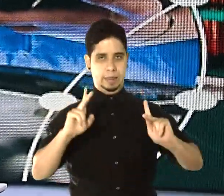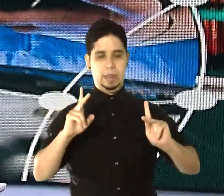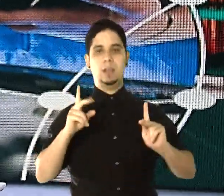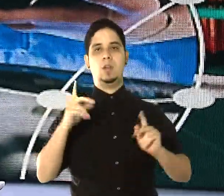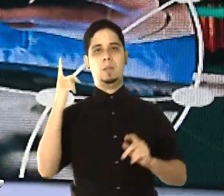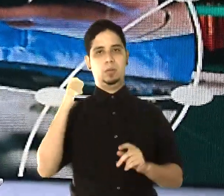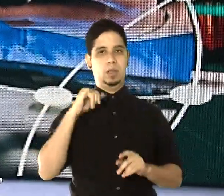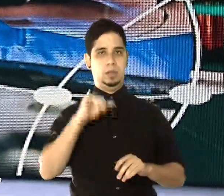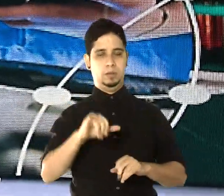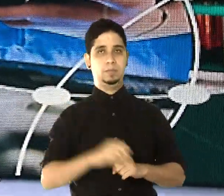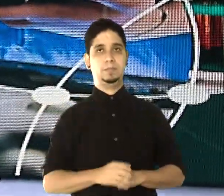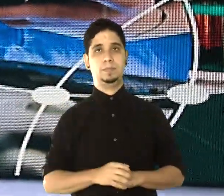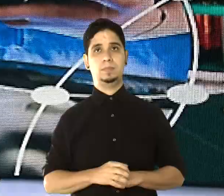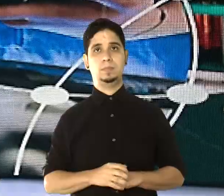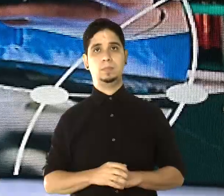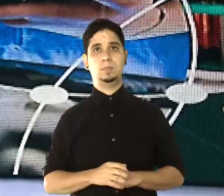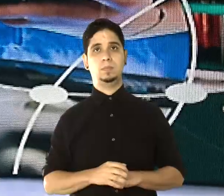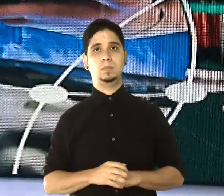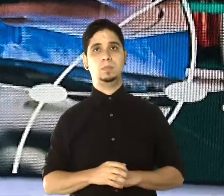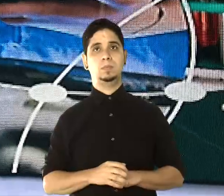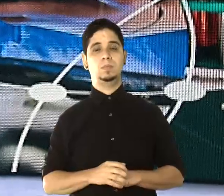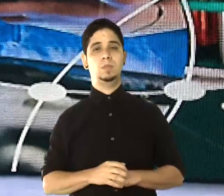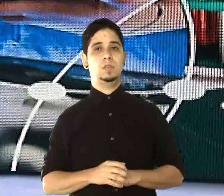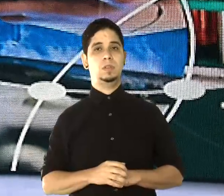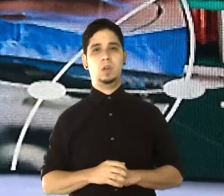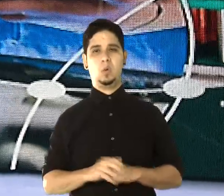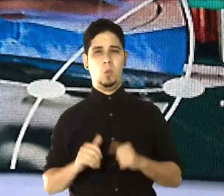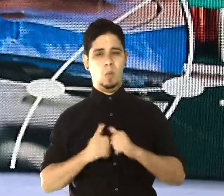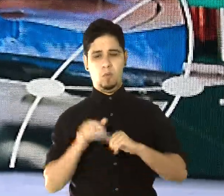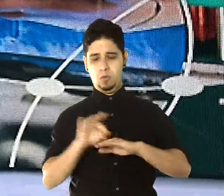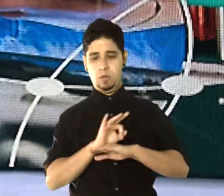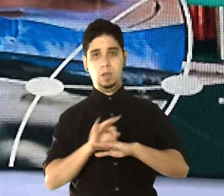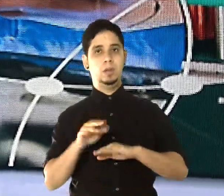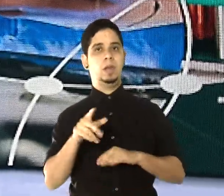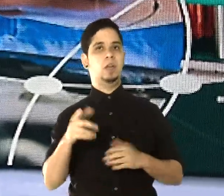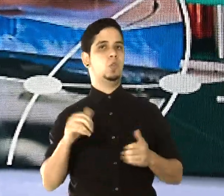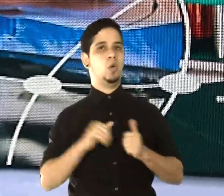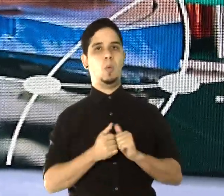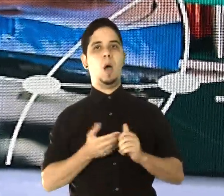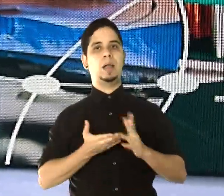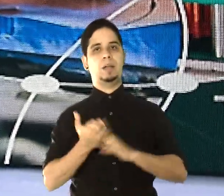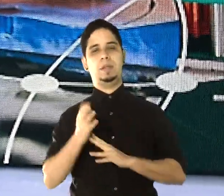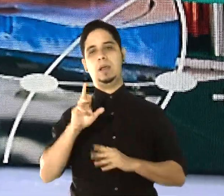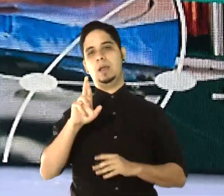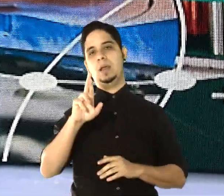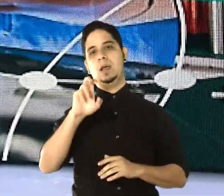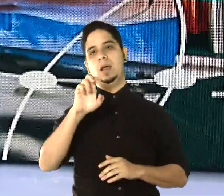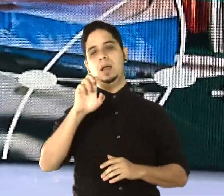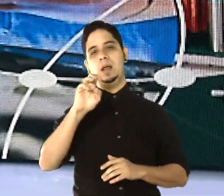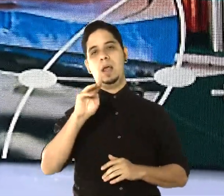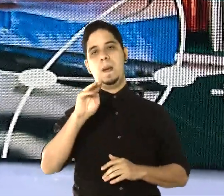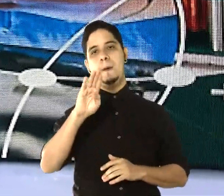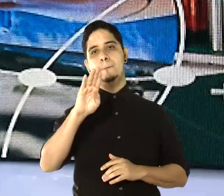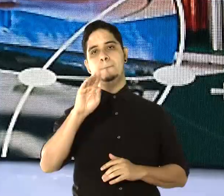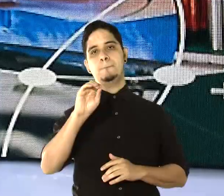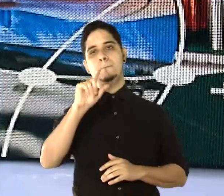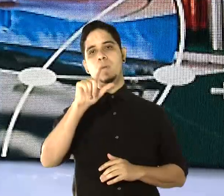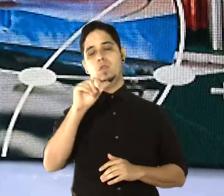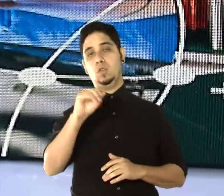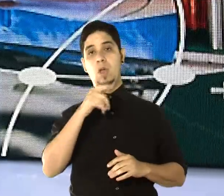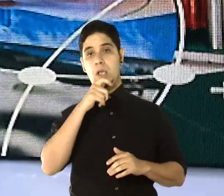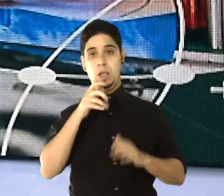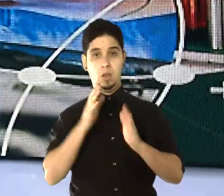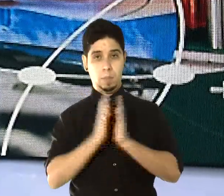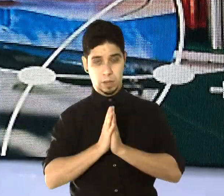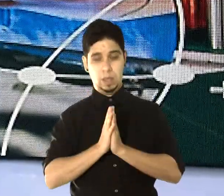acercamiento. No llega el dinero de magia ahí a los alcaldes. ¿Cómo es que funciona esto? Pues número uno, esto es reembolso. Y el reembolso lo solicita el municipio